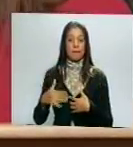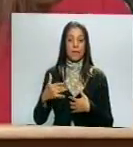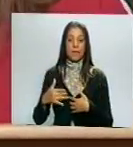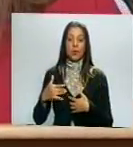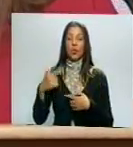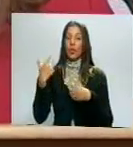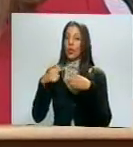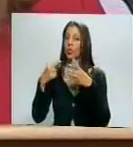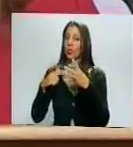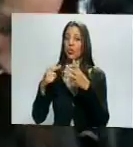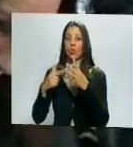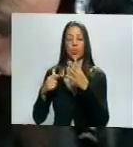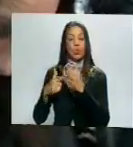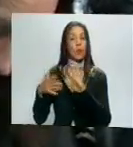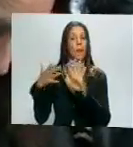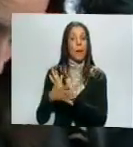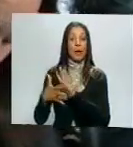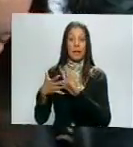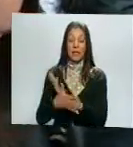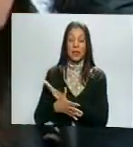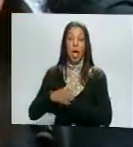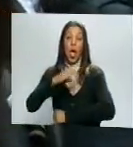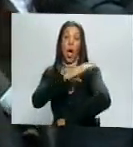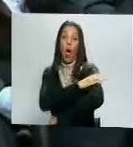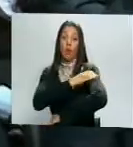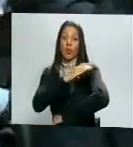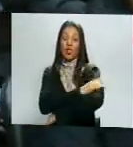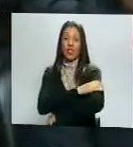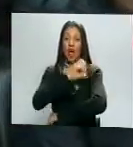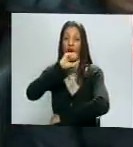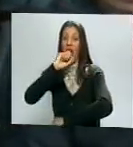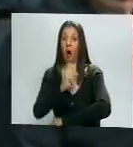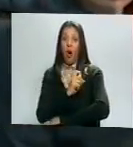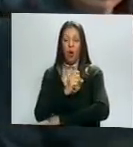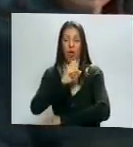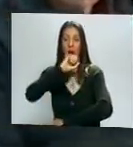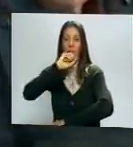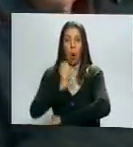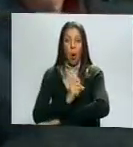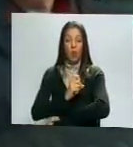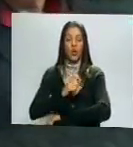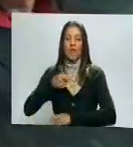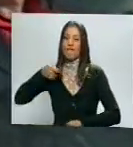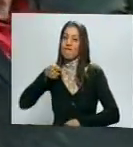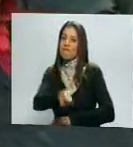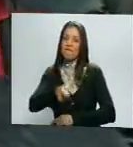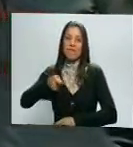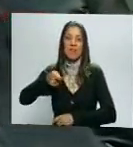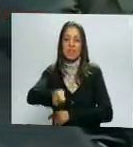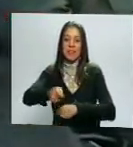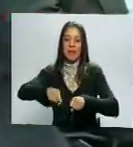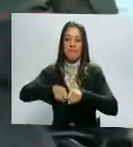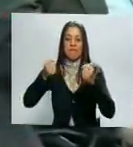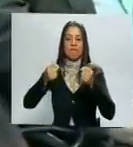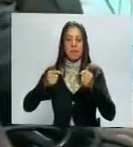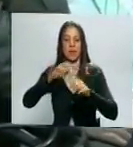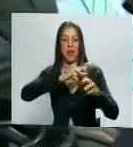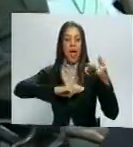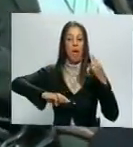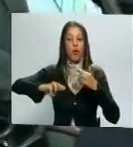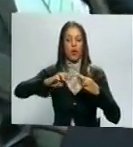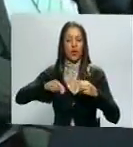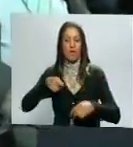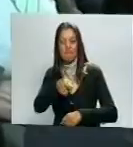mucho. La derecha fascista se empeñó en destruir a la revolución,